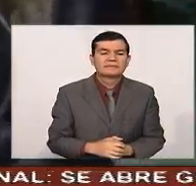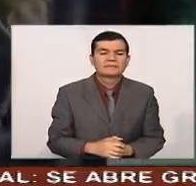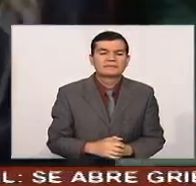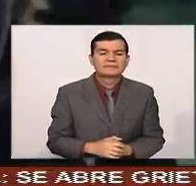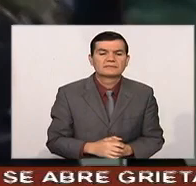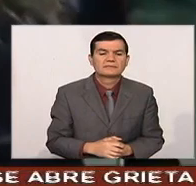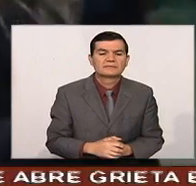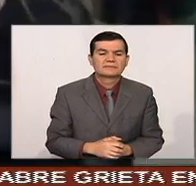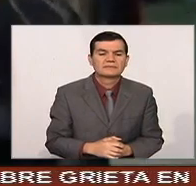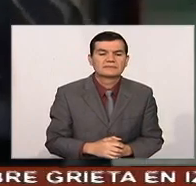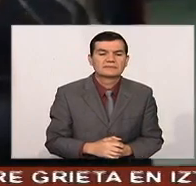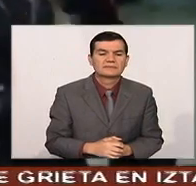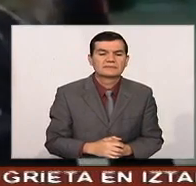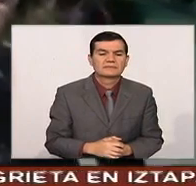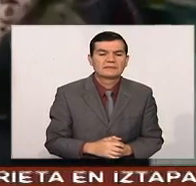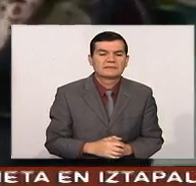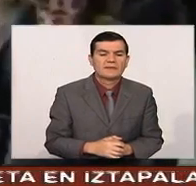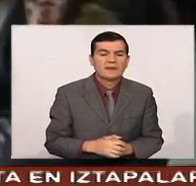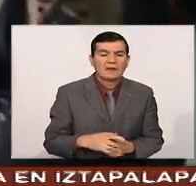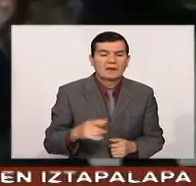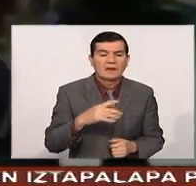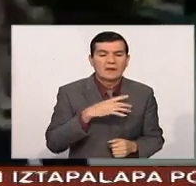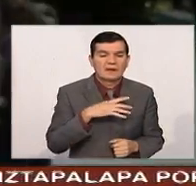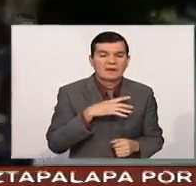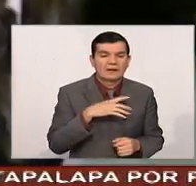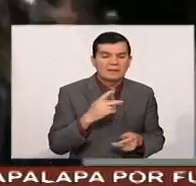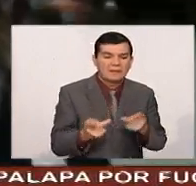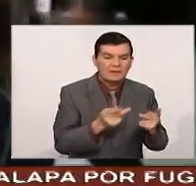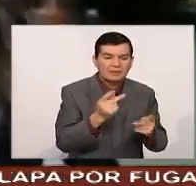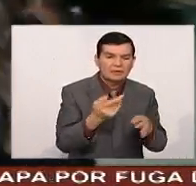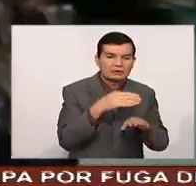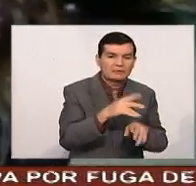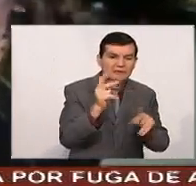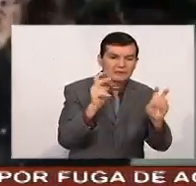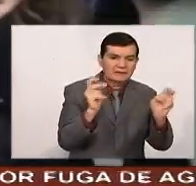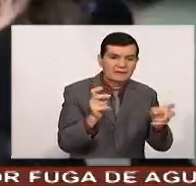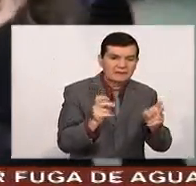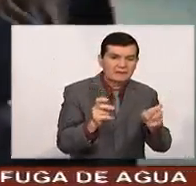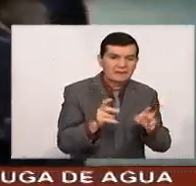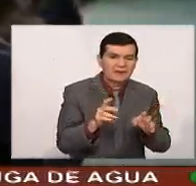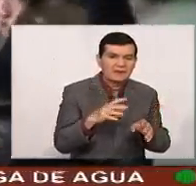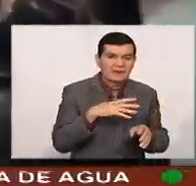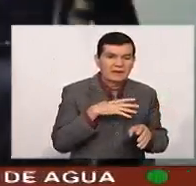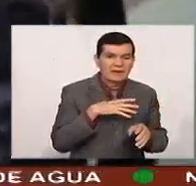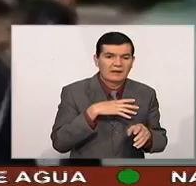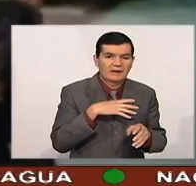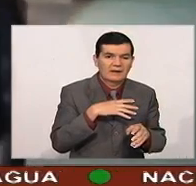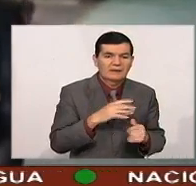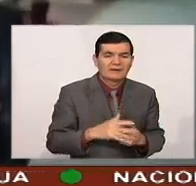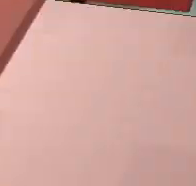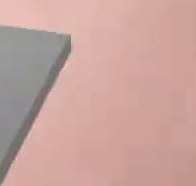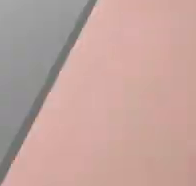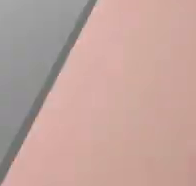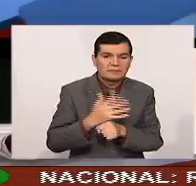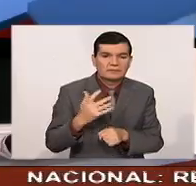Article was a failure. Gosh, I'm starving. You know what? I'm starving. I cannot talk about him.